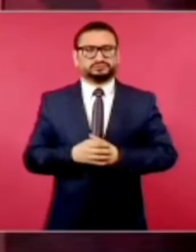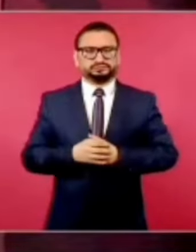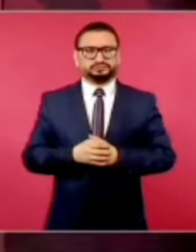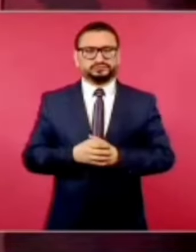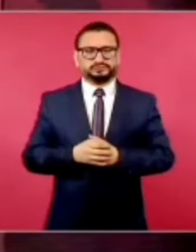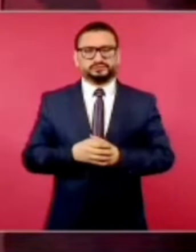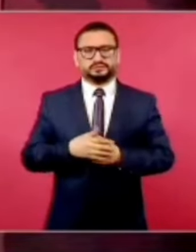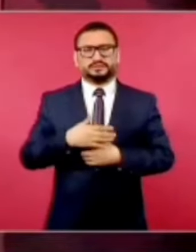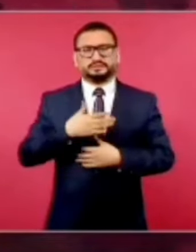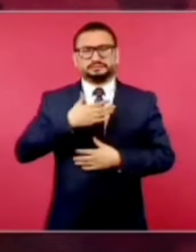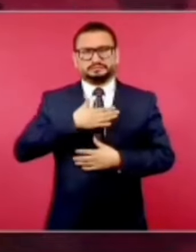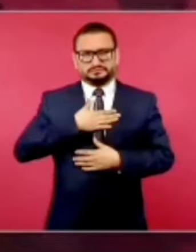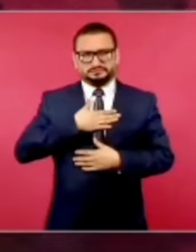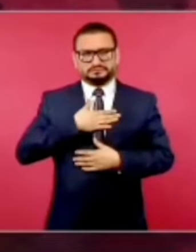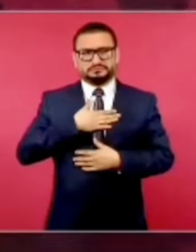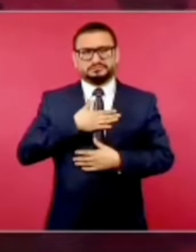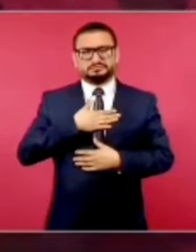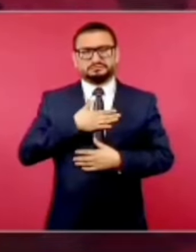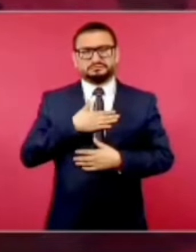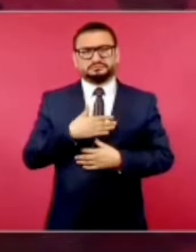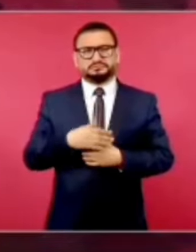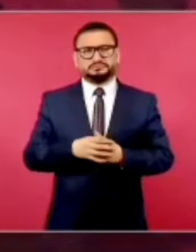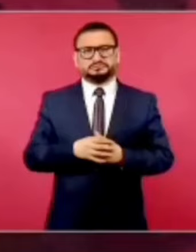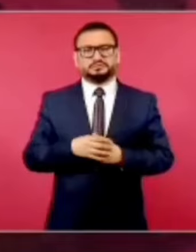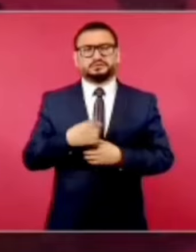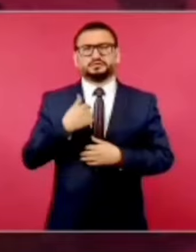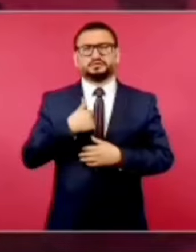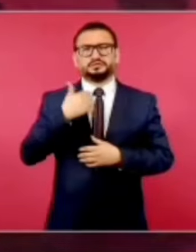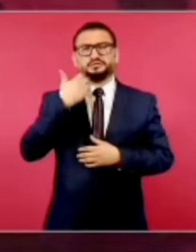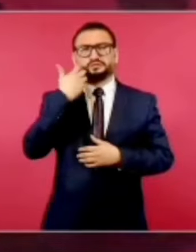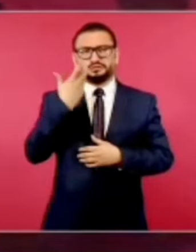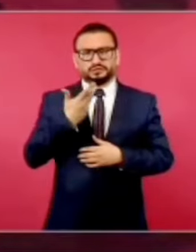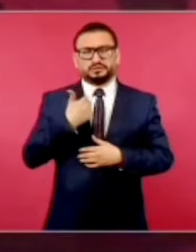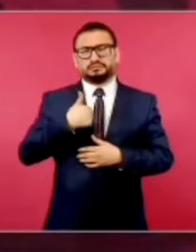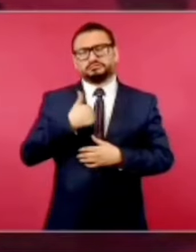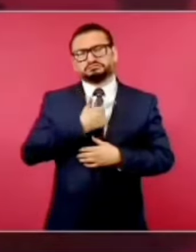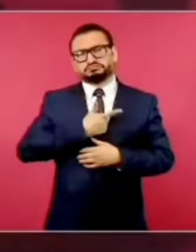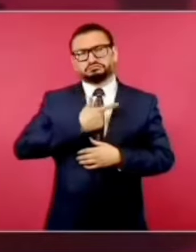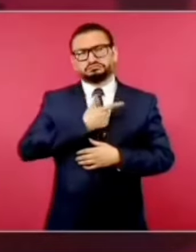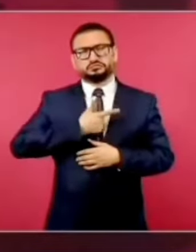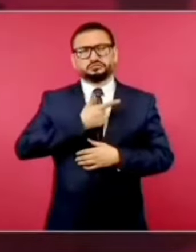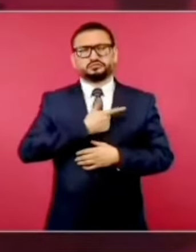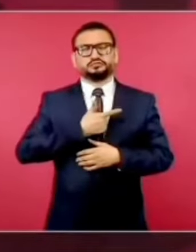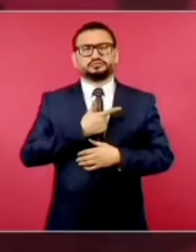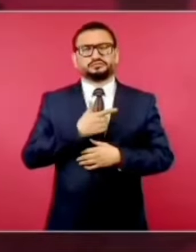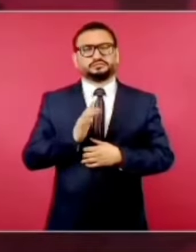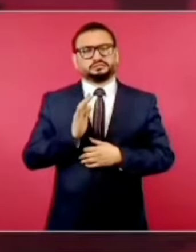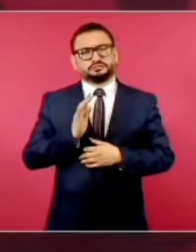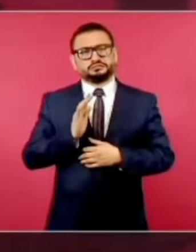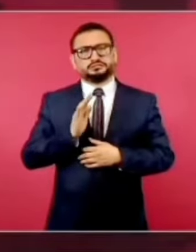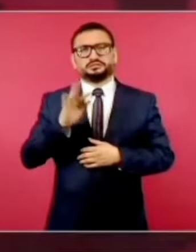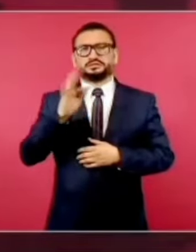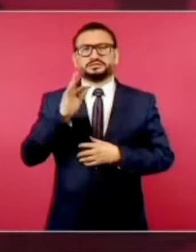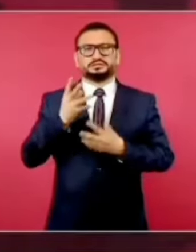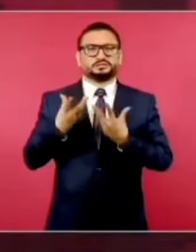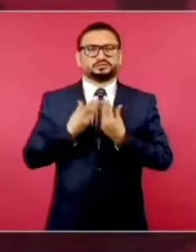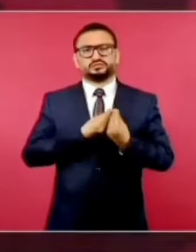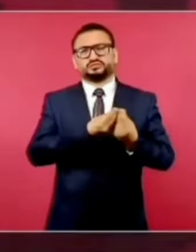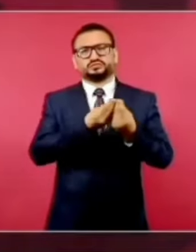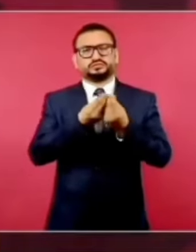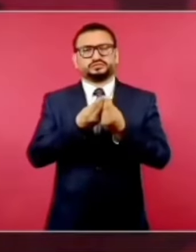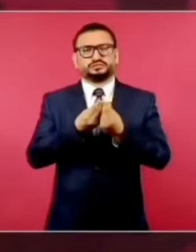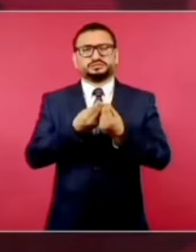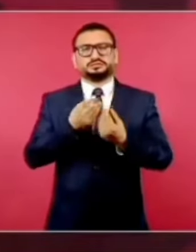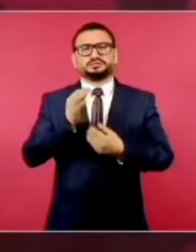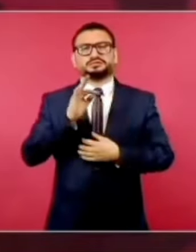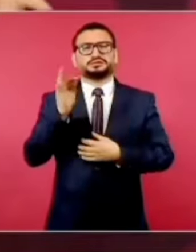En mi caso, a mí me gustaría que si salimos juntos,